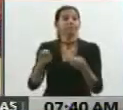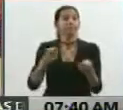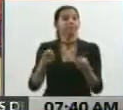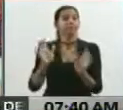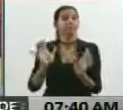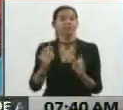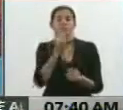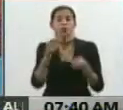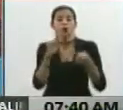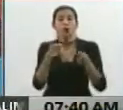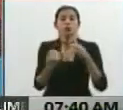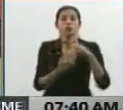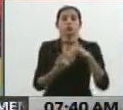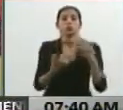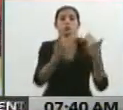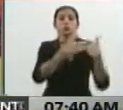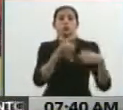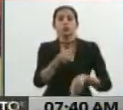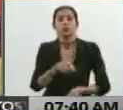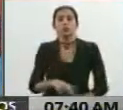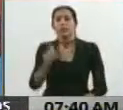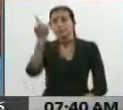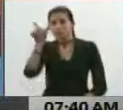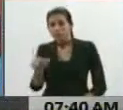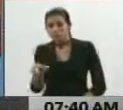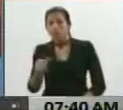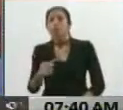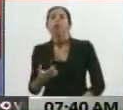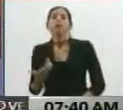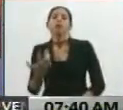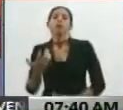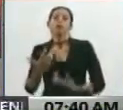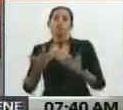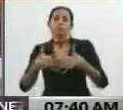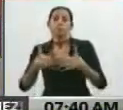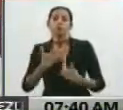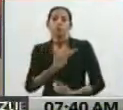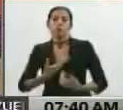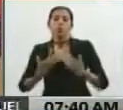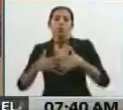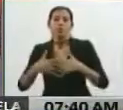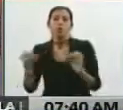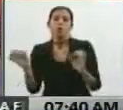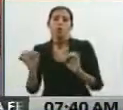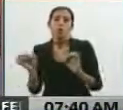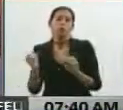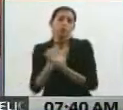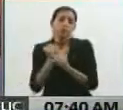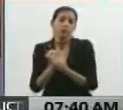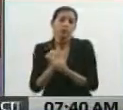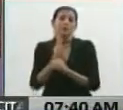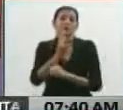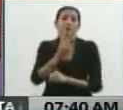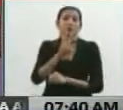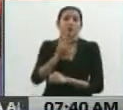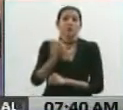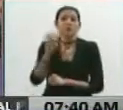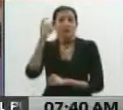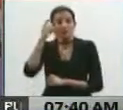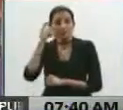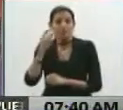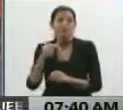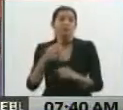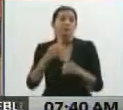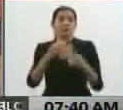autoridad aeronáutica si eres persona jurídica y vas a realizar algún trabajo aéreo en el marco de estos 120 días una vez que salió la